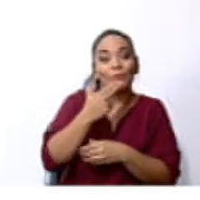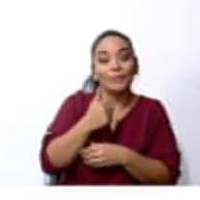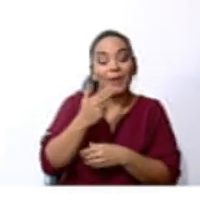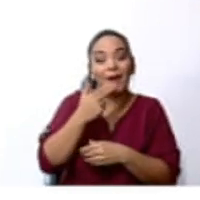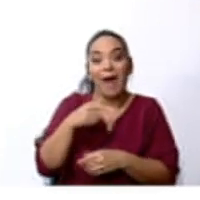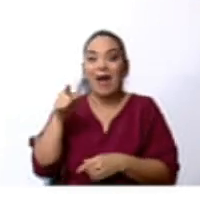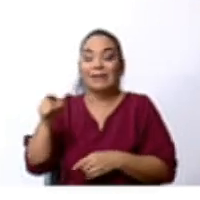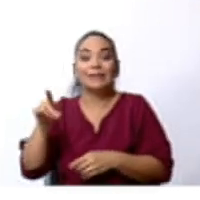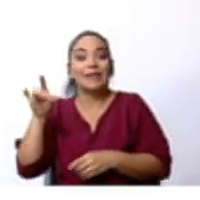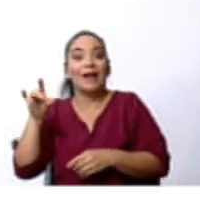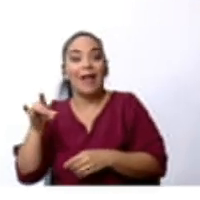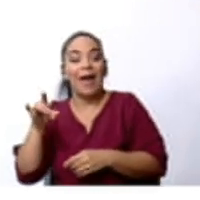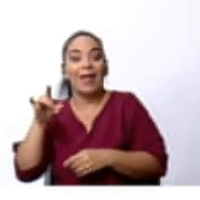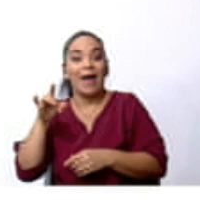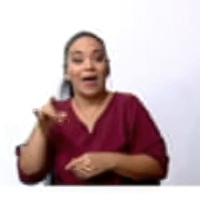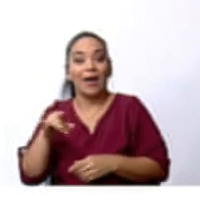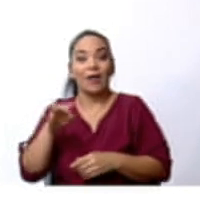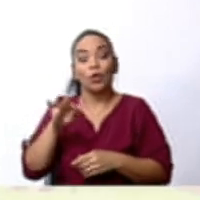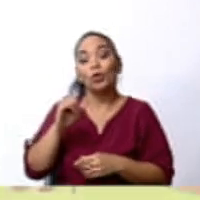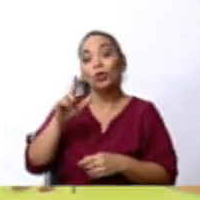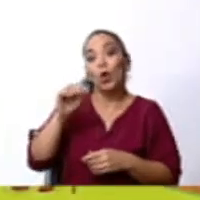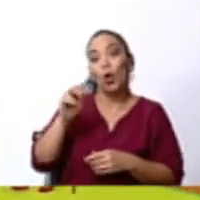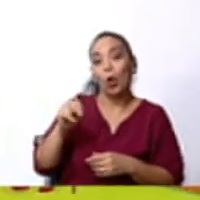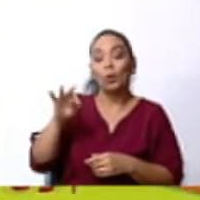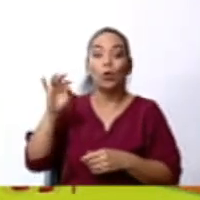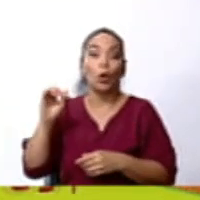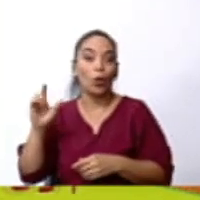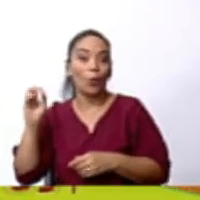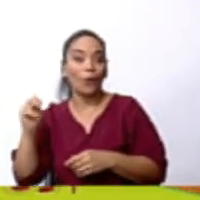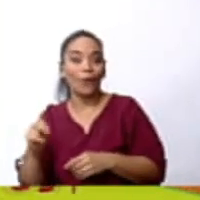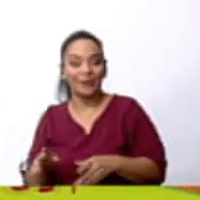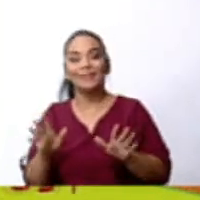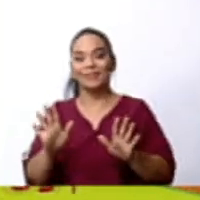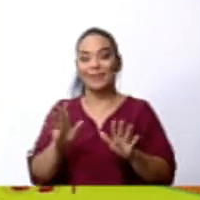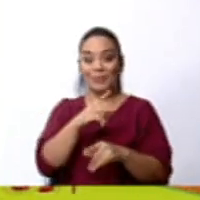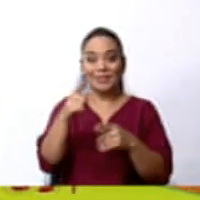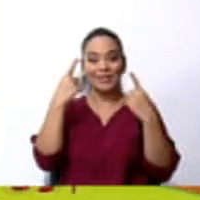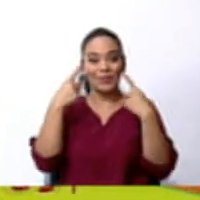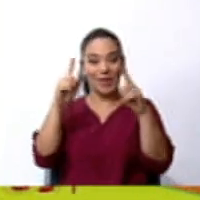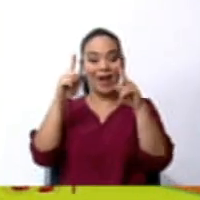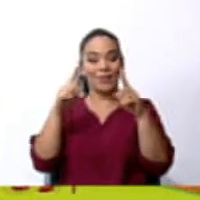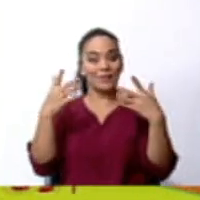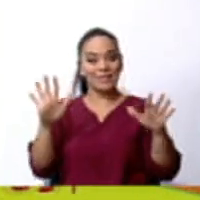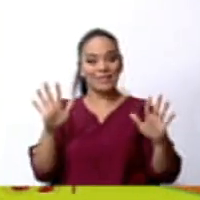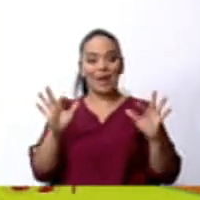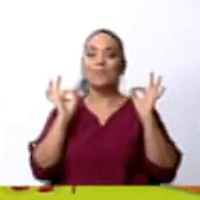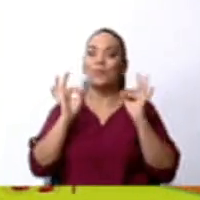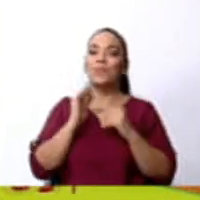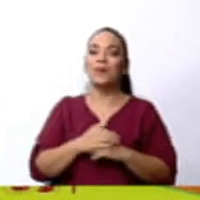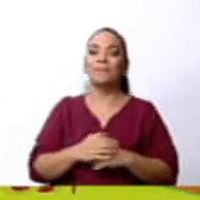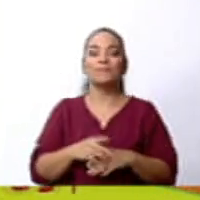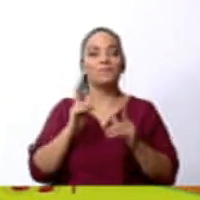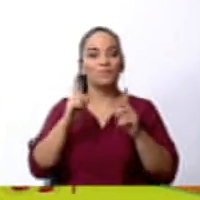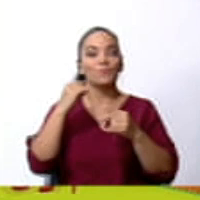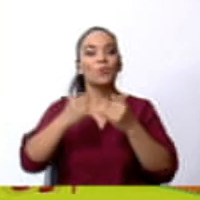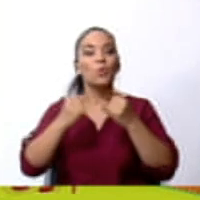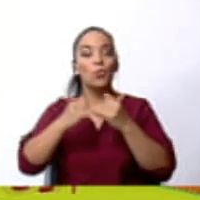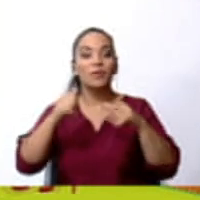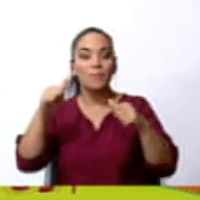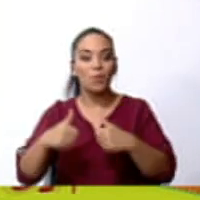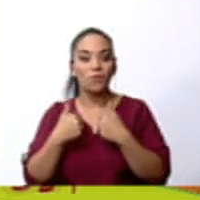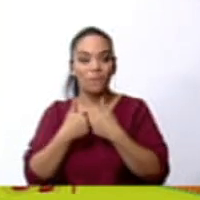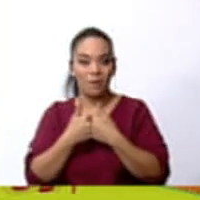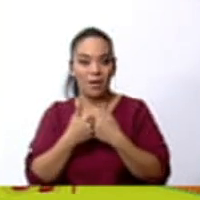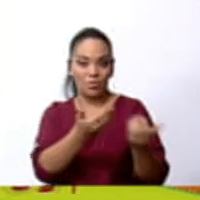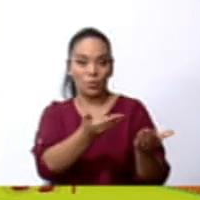Tolón, tolón, tolón, tolón. Sí lograron identificar. Bueno, y como último reto que les tengo